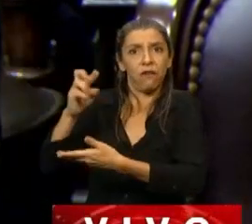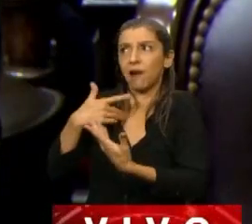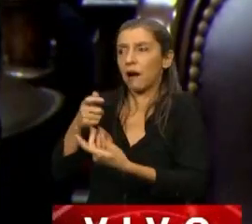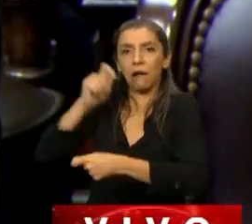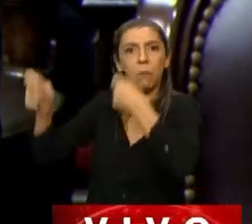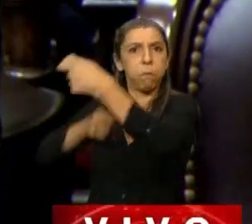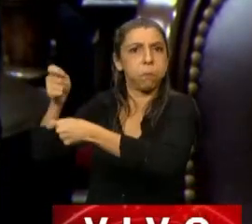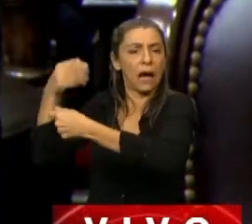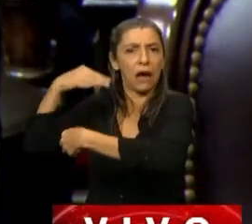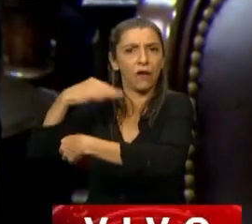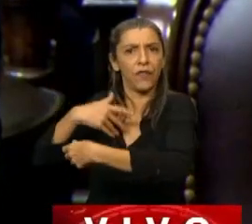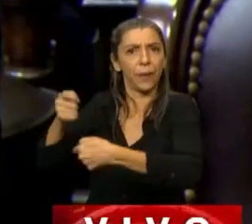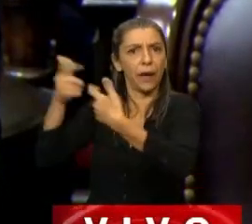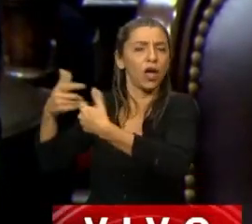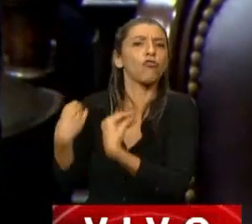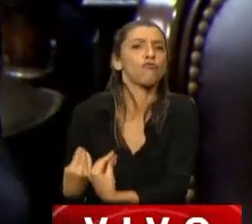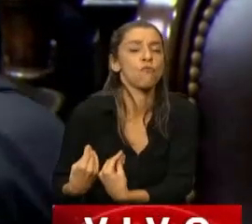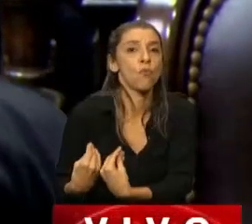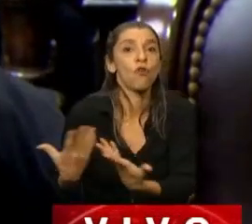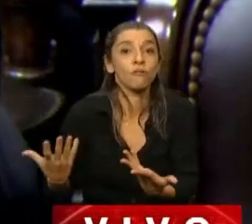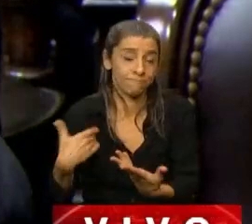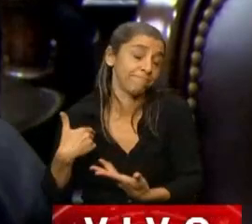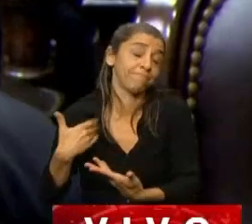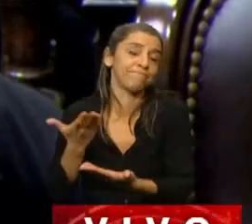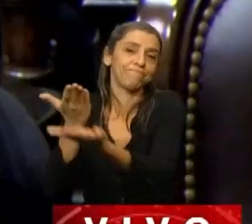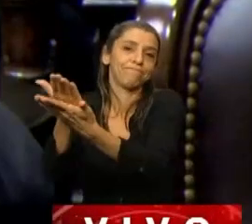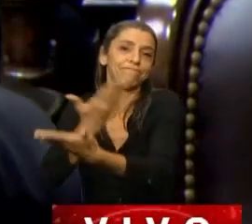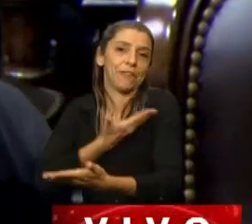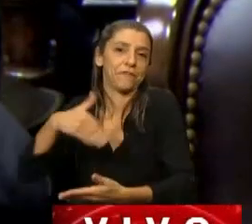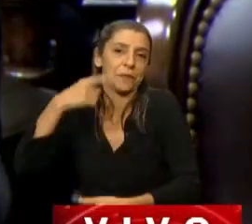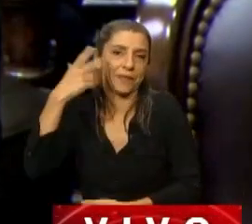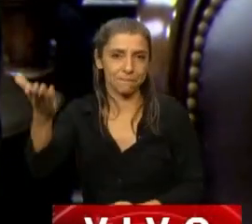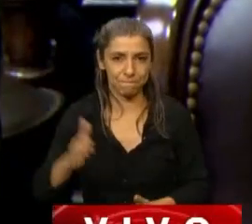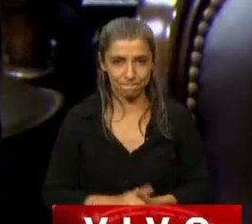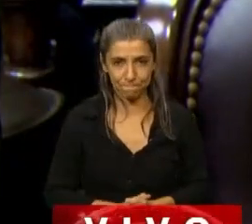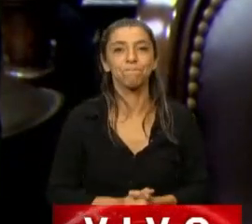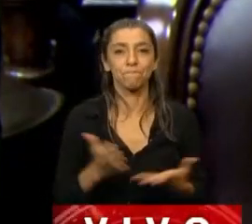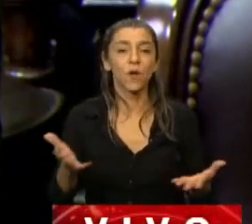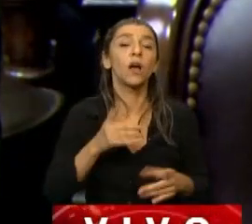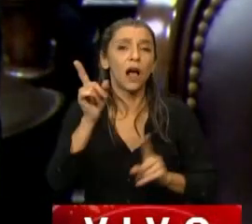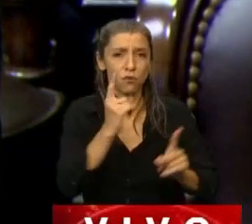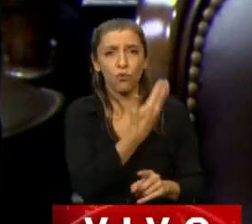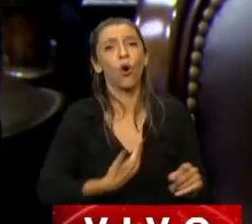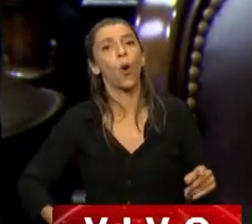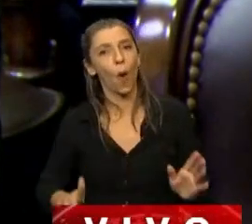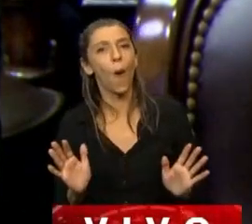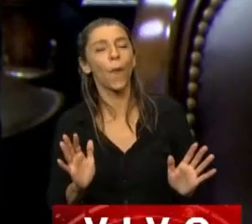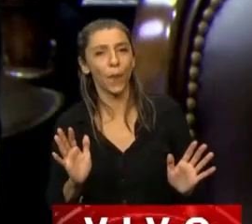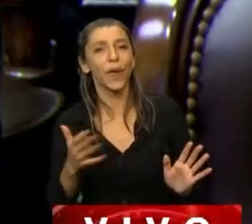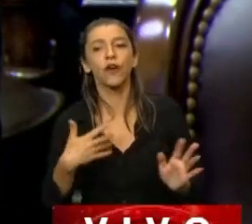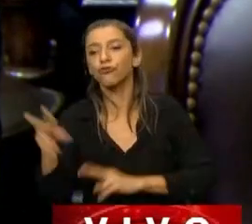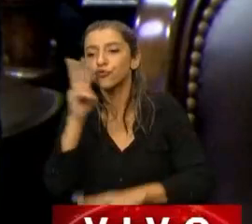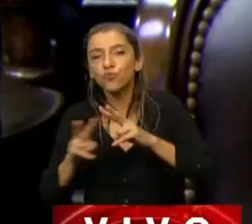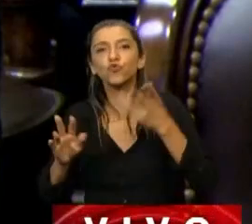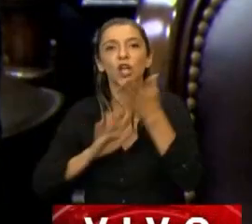Quiero ser claro, los gobiernos no son todos iguales. Hay gobiernos que alientan los procesos de endeudamiento externo y fuga de capitales y gobiernos que